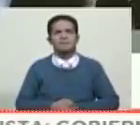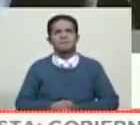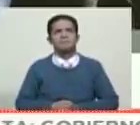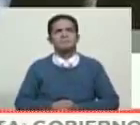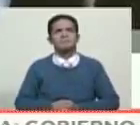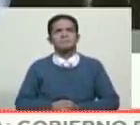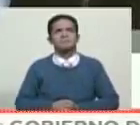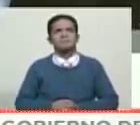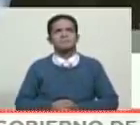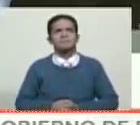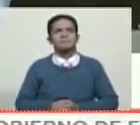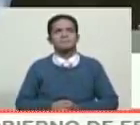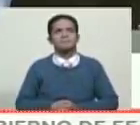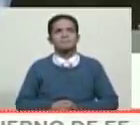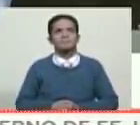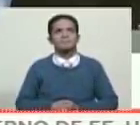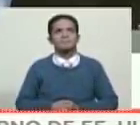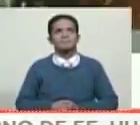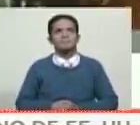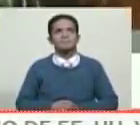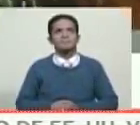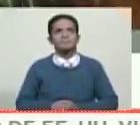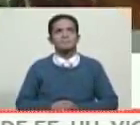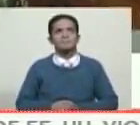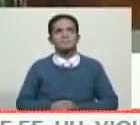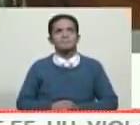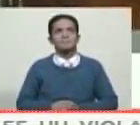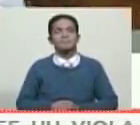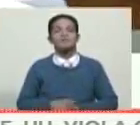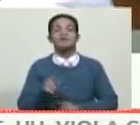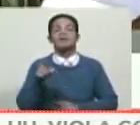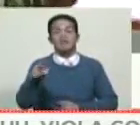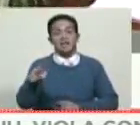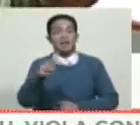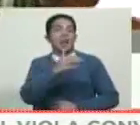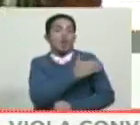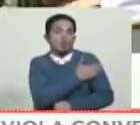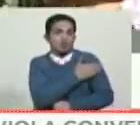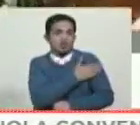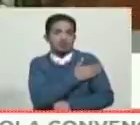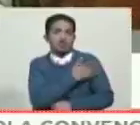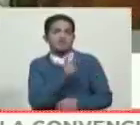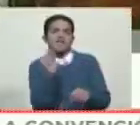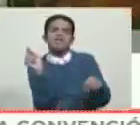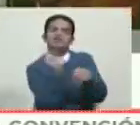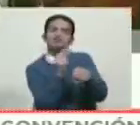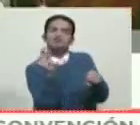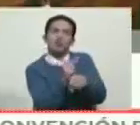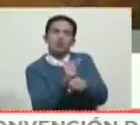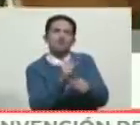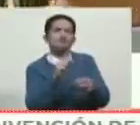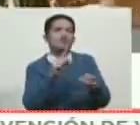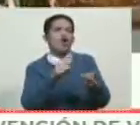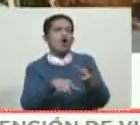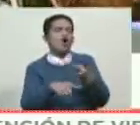no. Al contrario, cada acción de ellos, de insultos, de